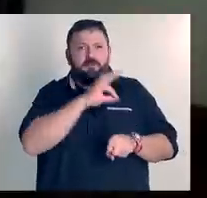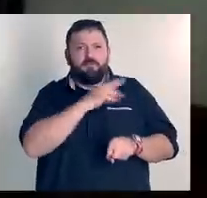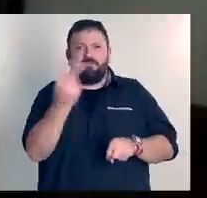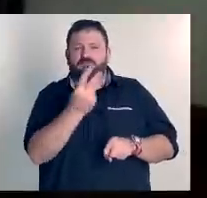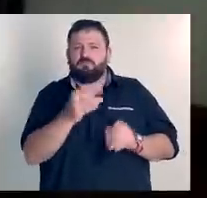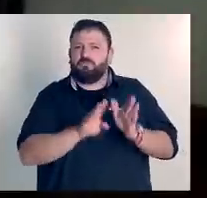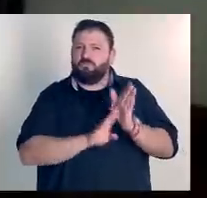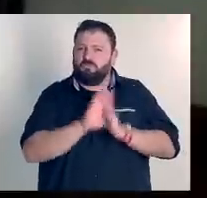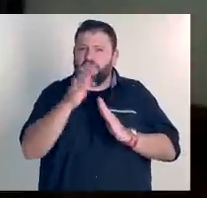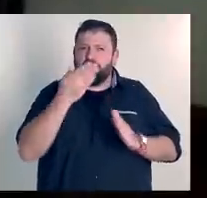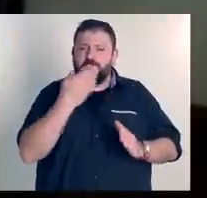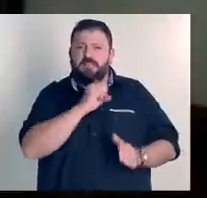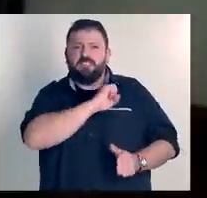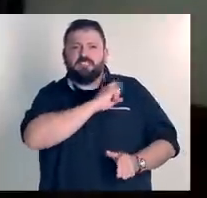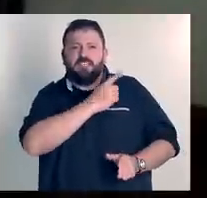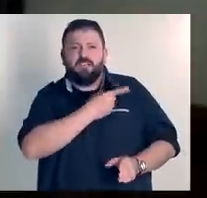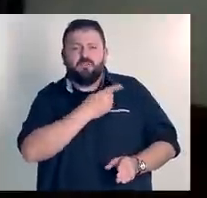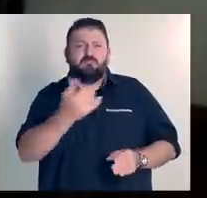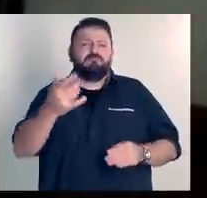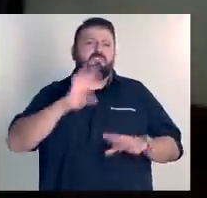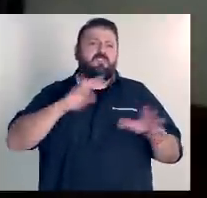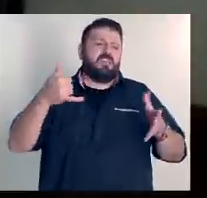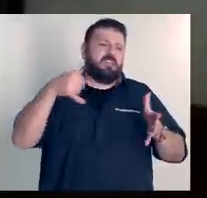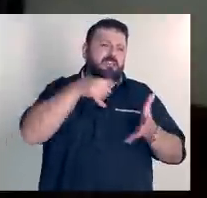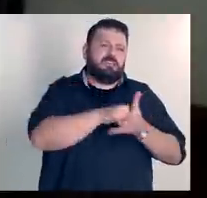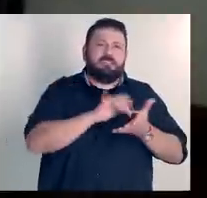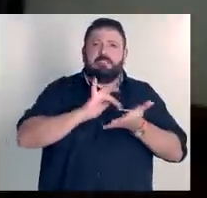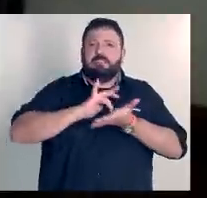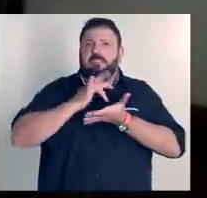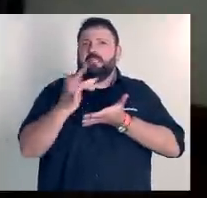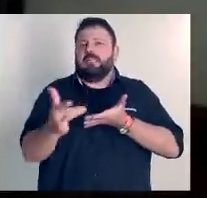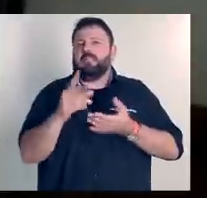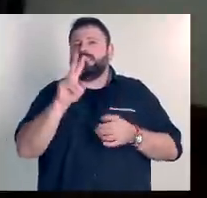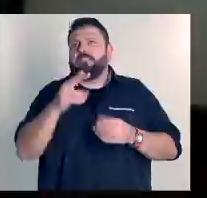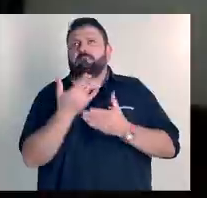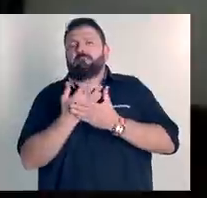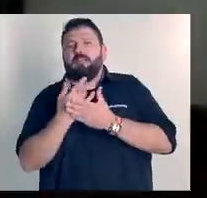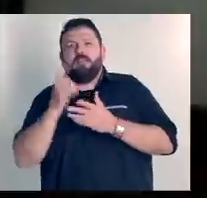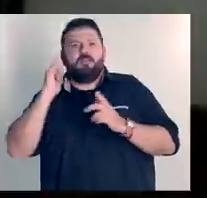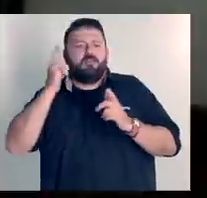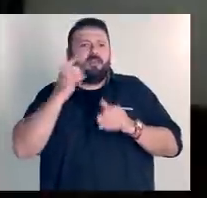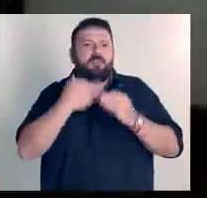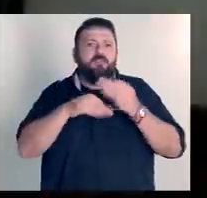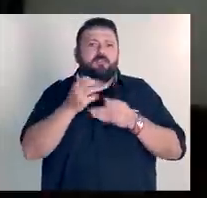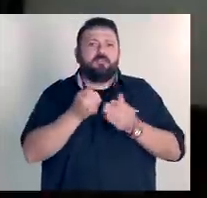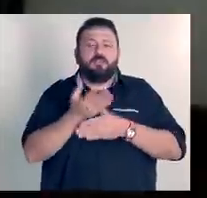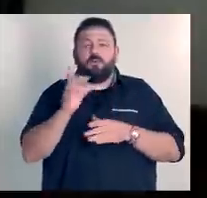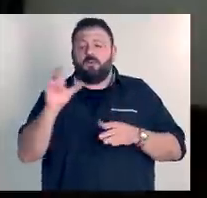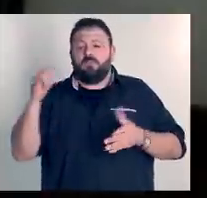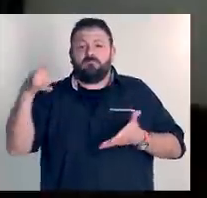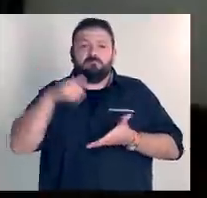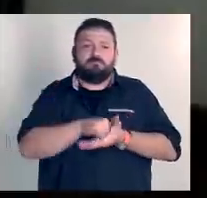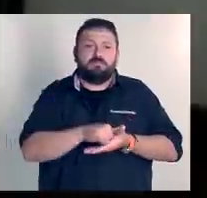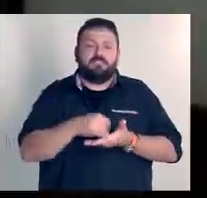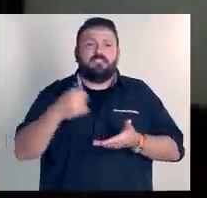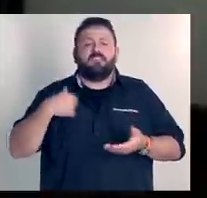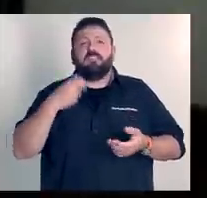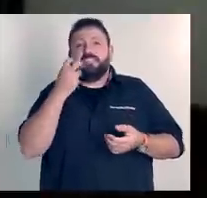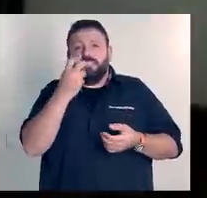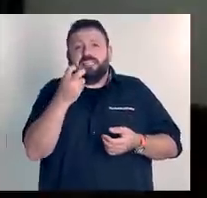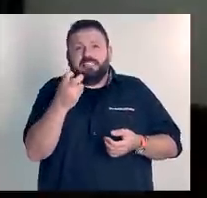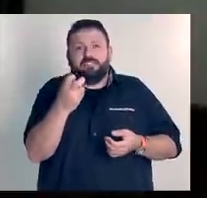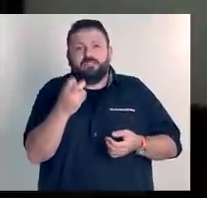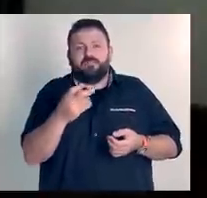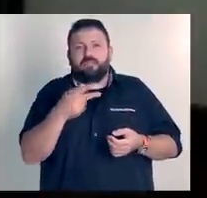dos. Y colgó agradecido, emocionado, con esperanza, con ilusión. Y cuando colgué con él, dije, es que de esto se trata